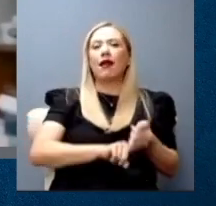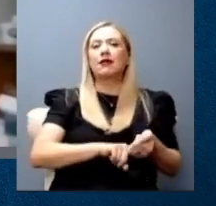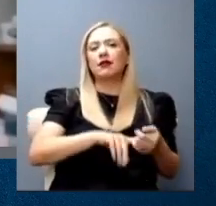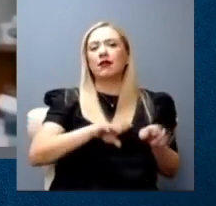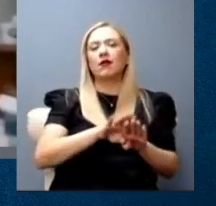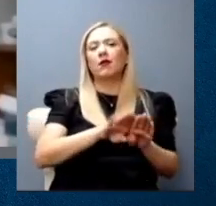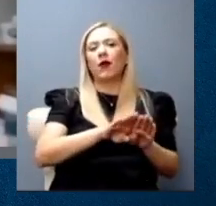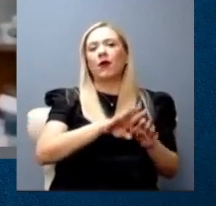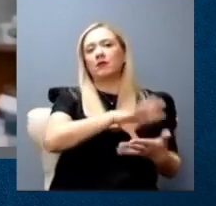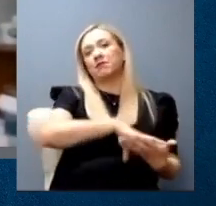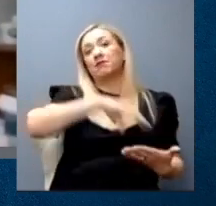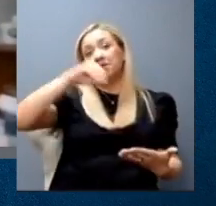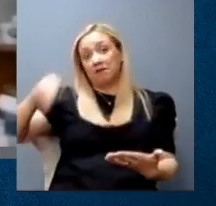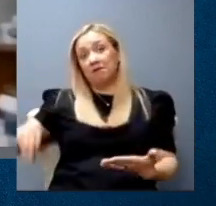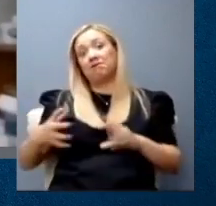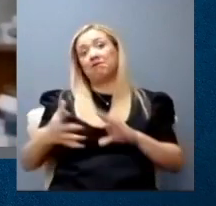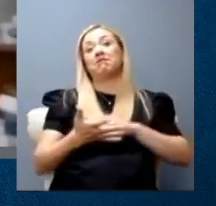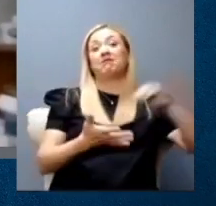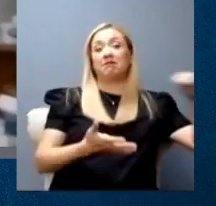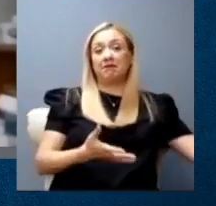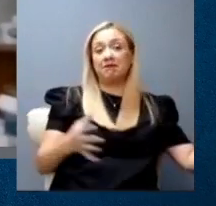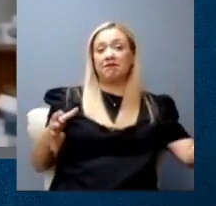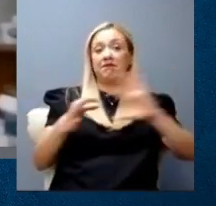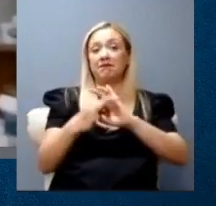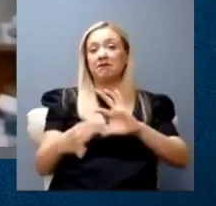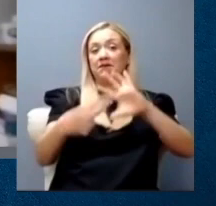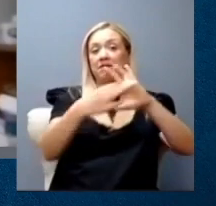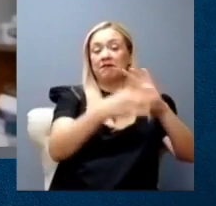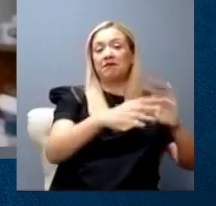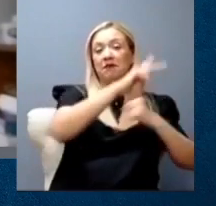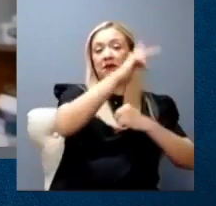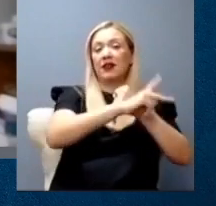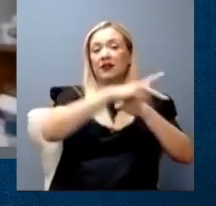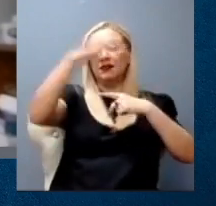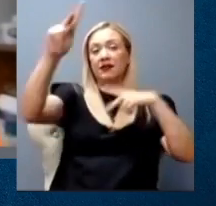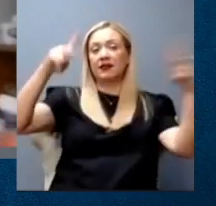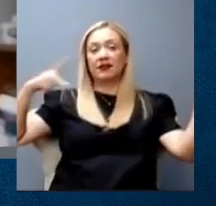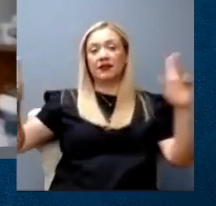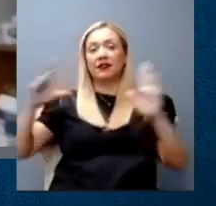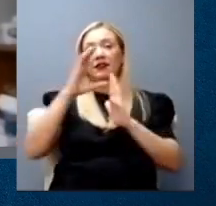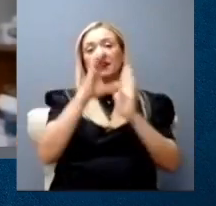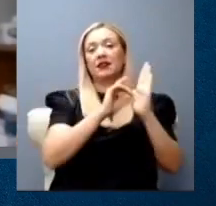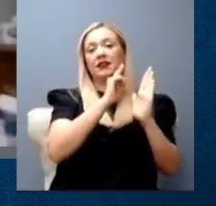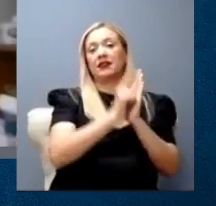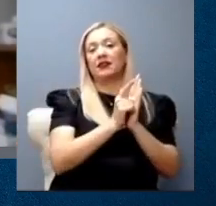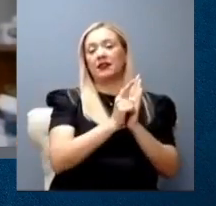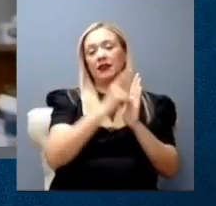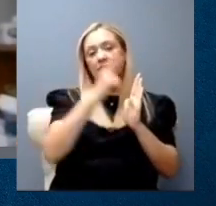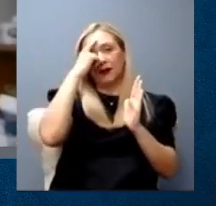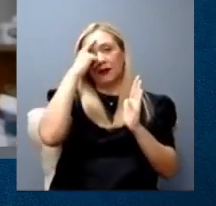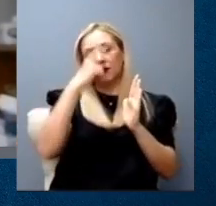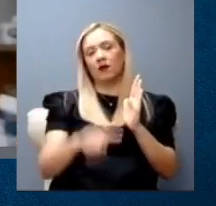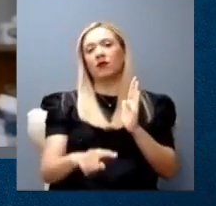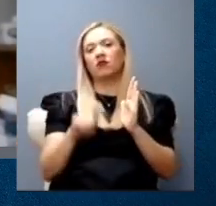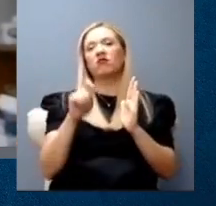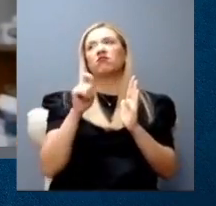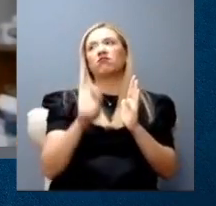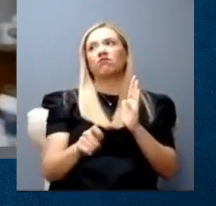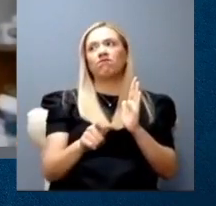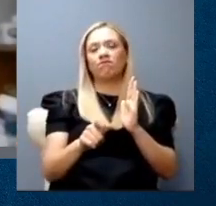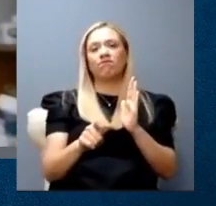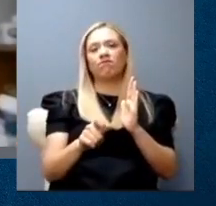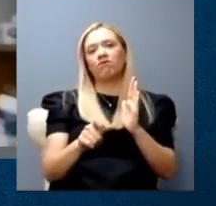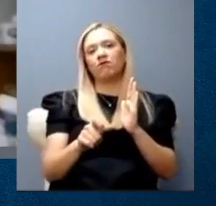norma consuetudinaria y va a marcar sin duda en el marco del proceso